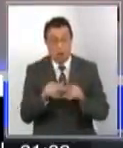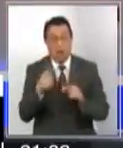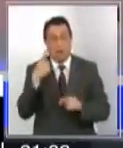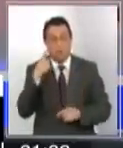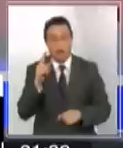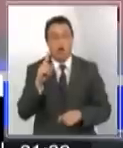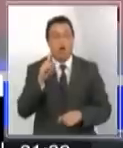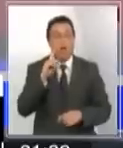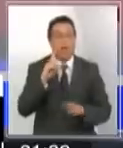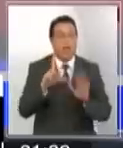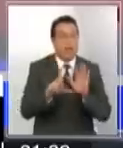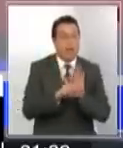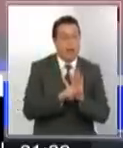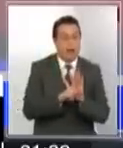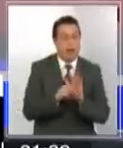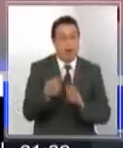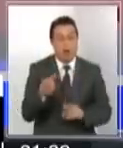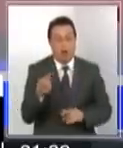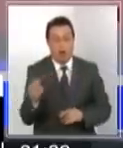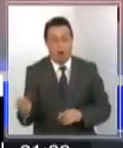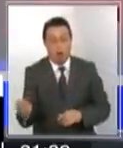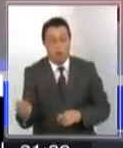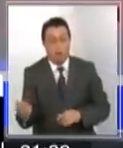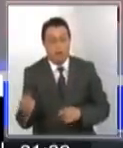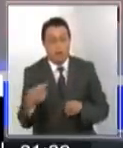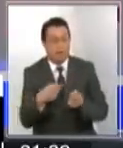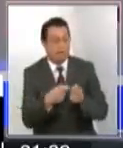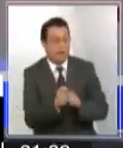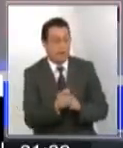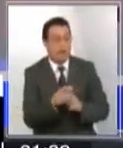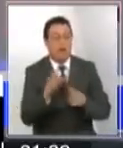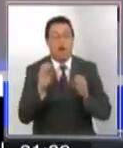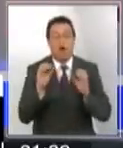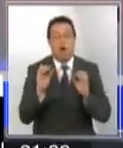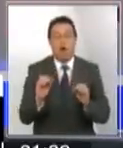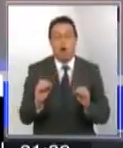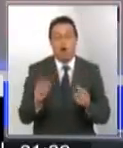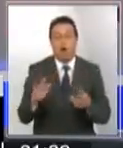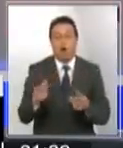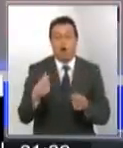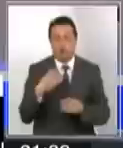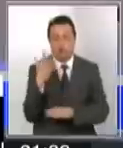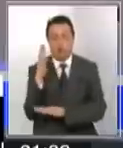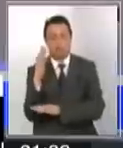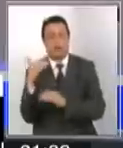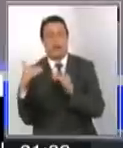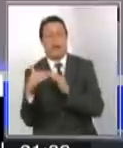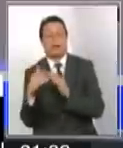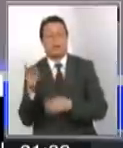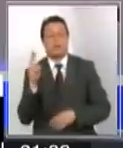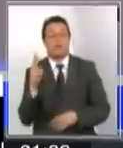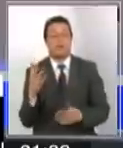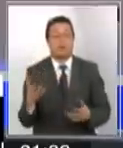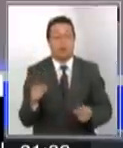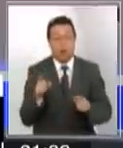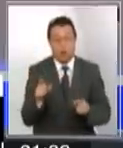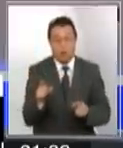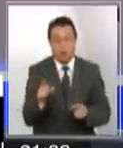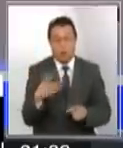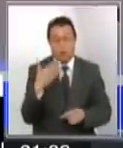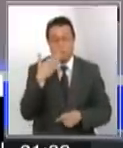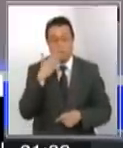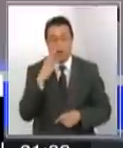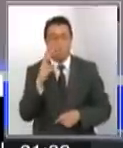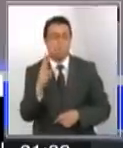ilegal tanto comprársela a alguien que se la venda como autocultivarla? ¿O usted estaría por